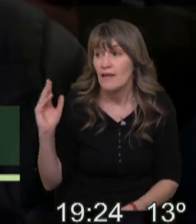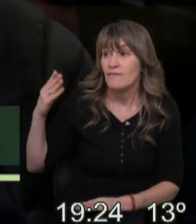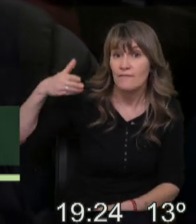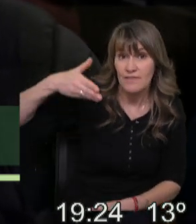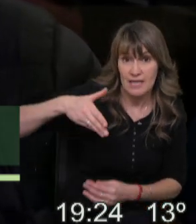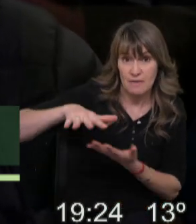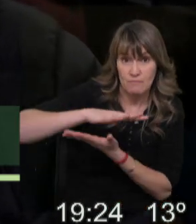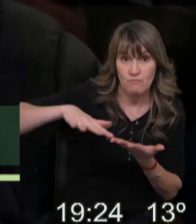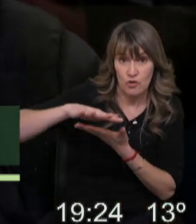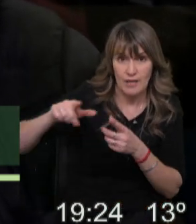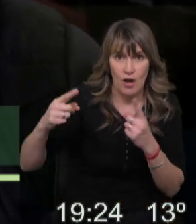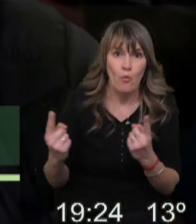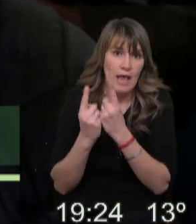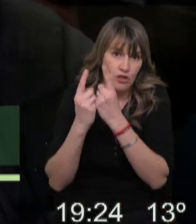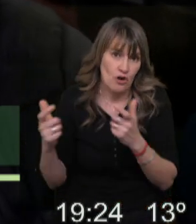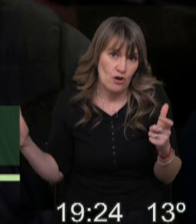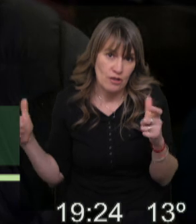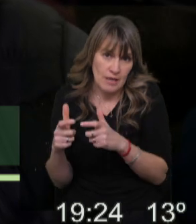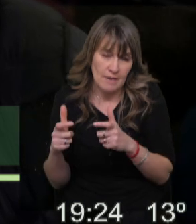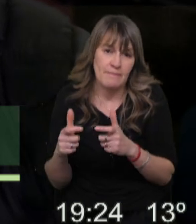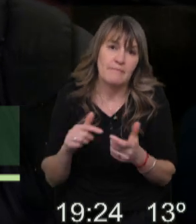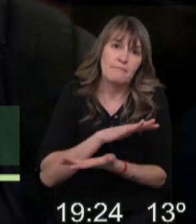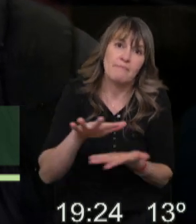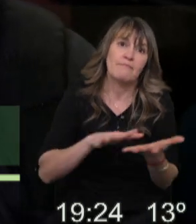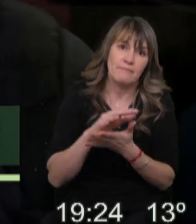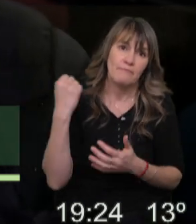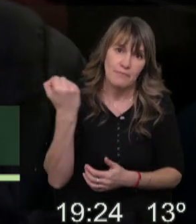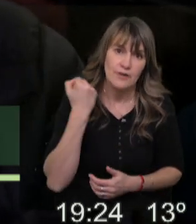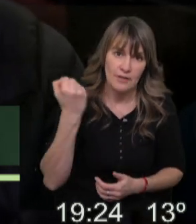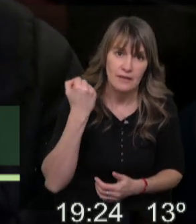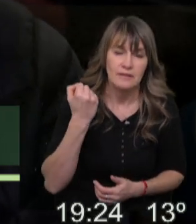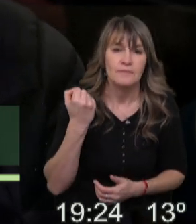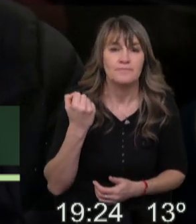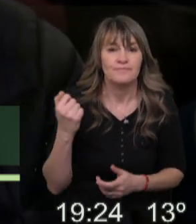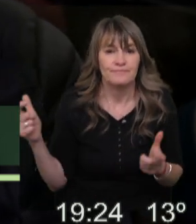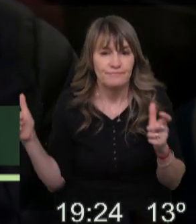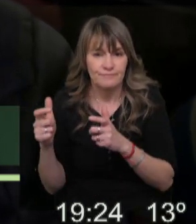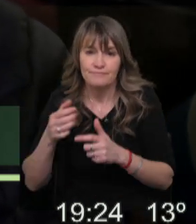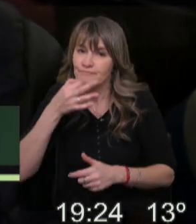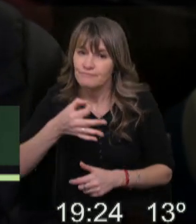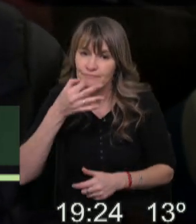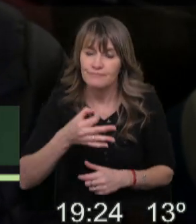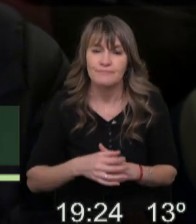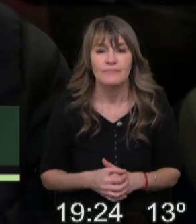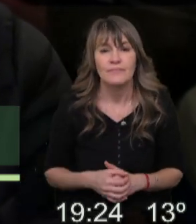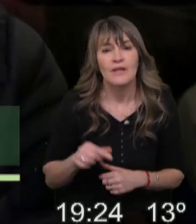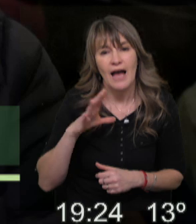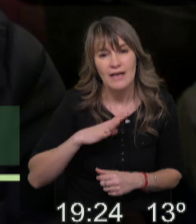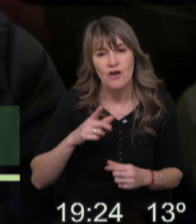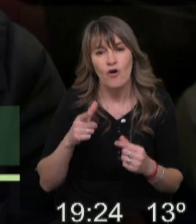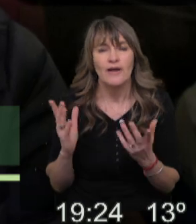encuentro, un encuentro importante para el barrio, para la zona, donde nos encontramos, bueno, muchas